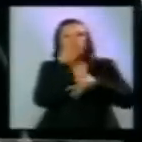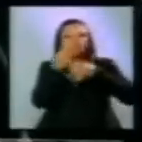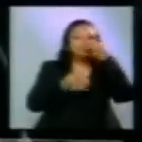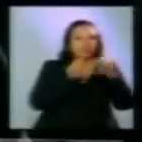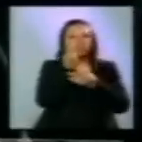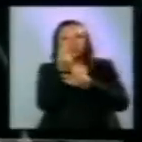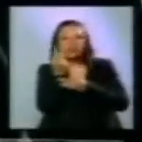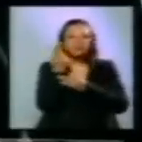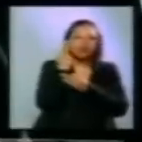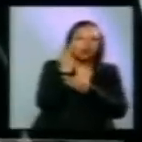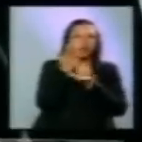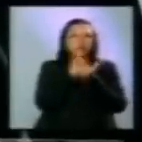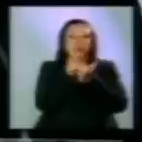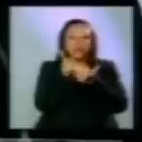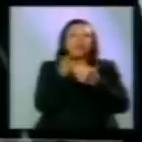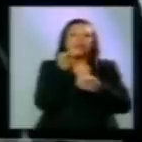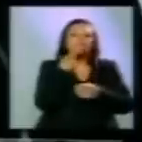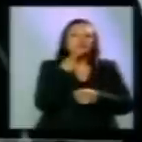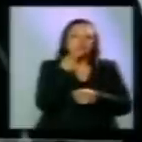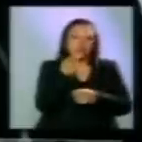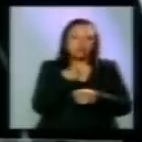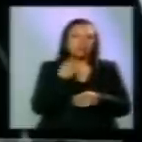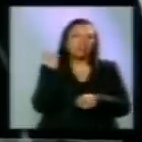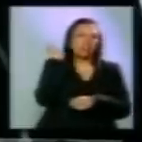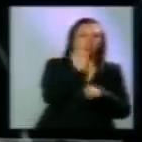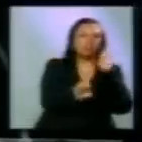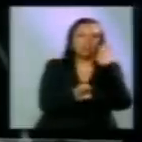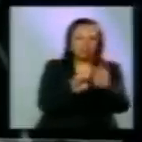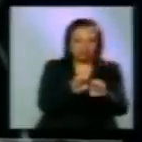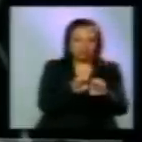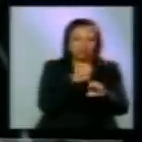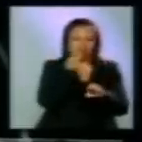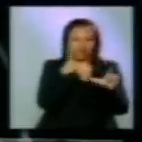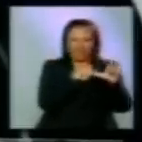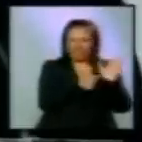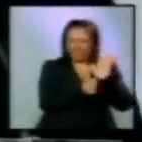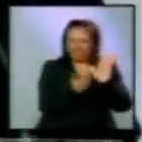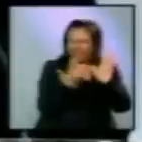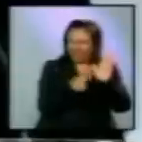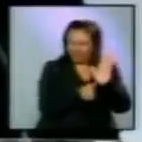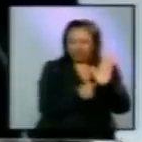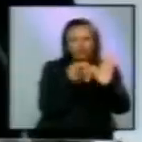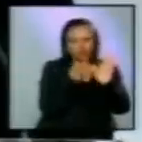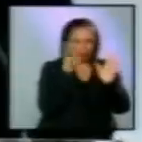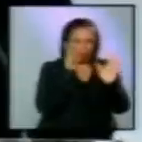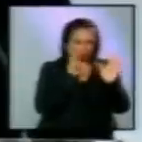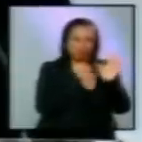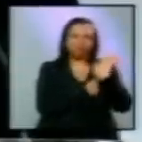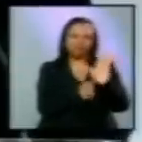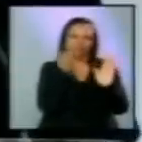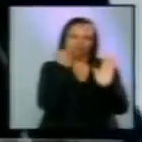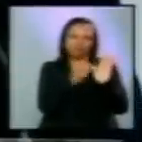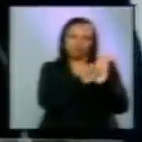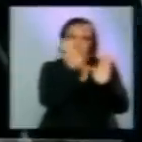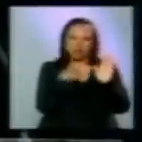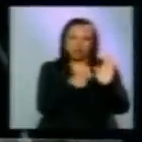Engañan. Lo de la efectiva es una prueba contundente. ¿Para qué quieren a Peña Nieto